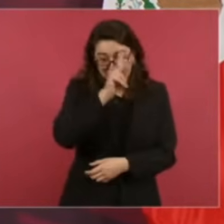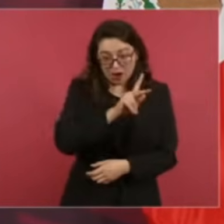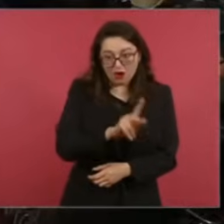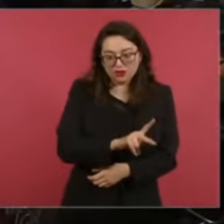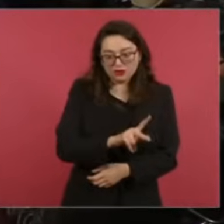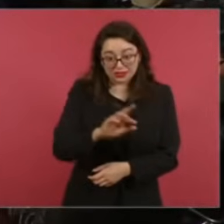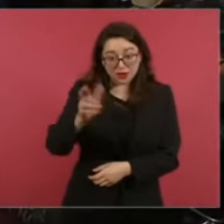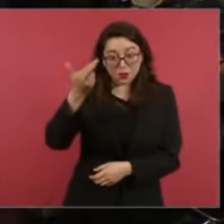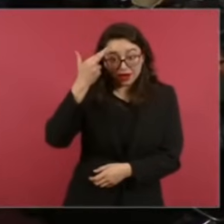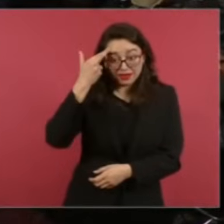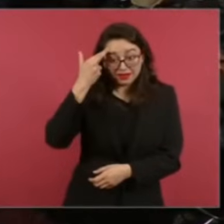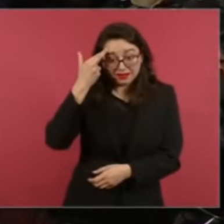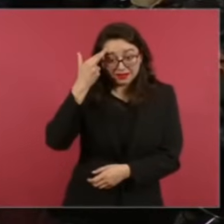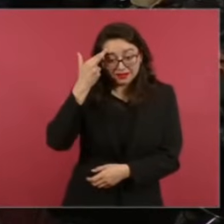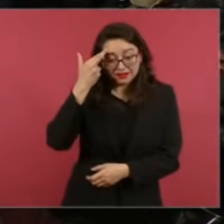entonces